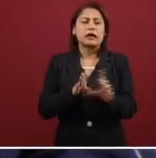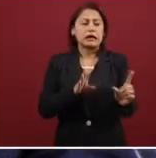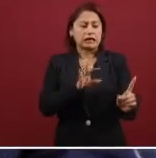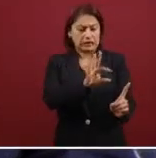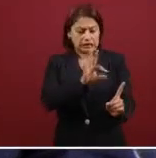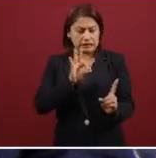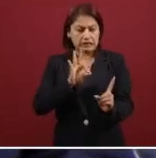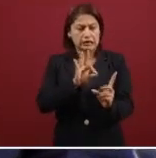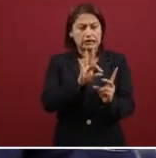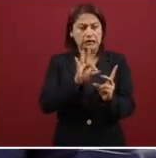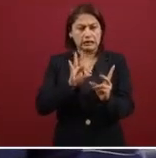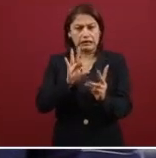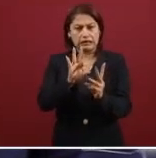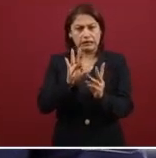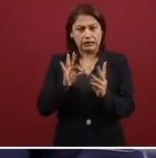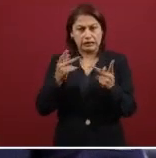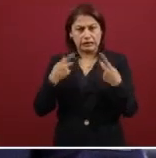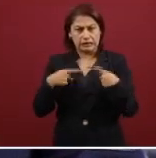esas